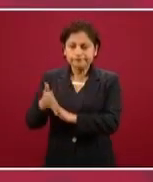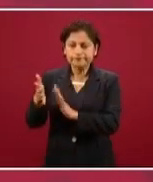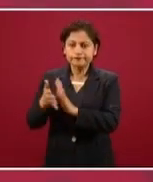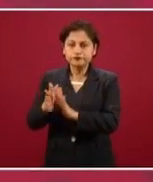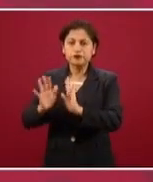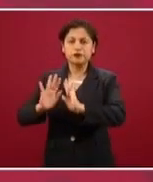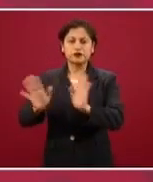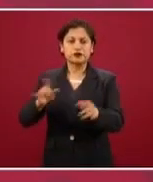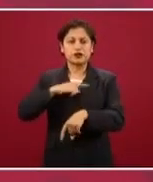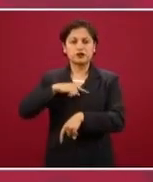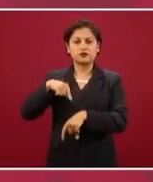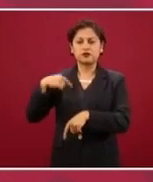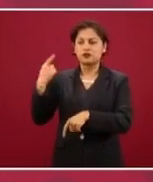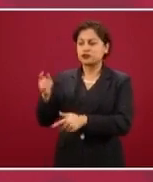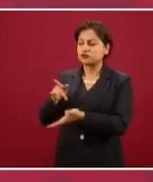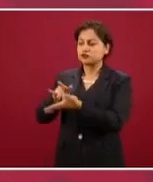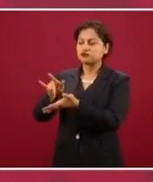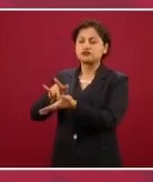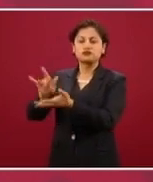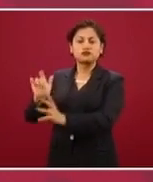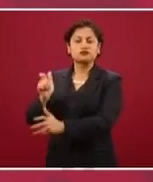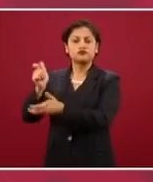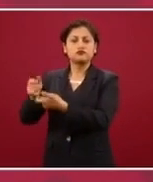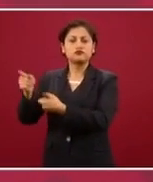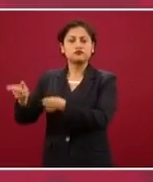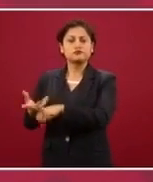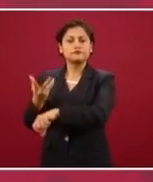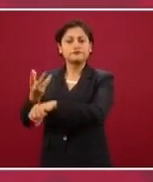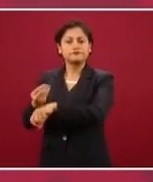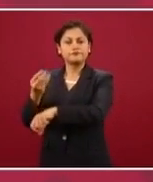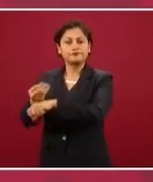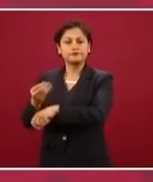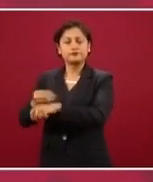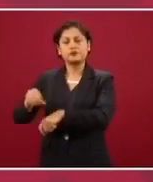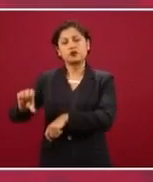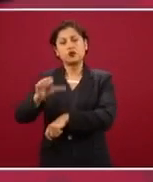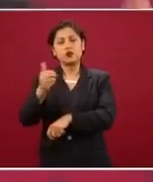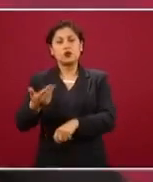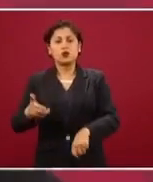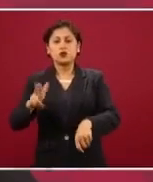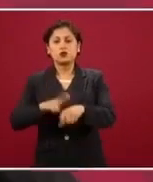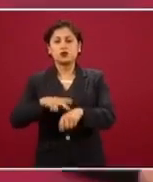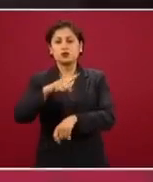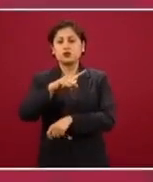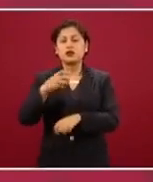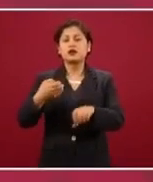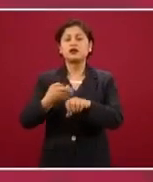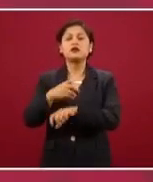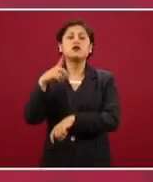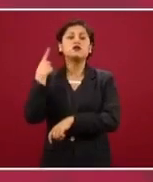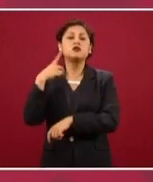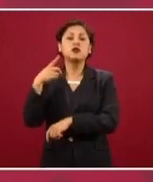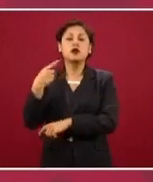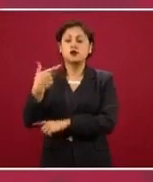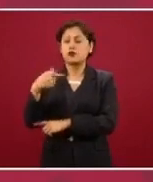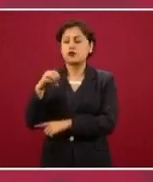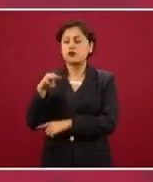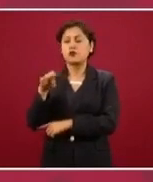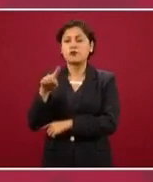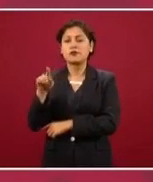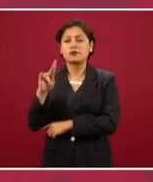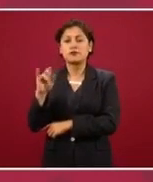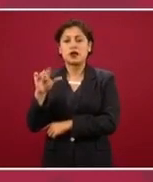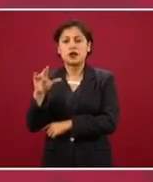terminado y lo tenemos que equipar. El de Gómez Palacio, Durango, enorme, porque lo